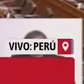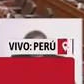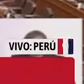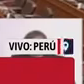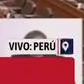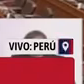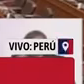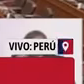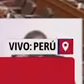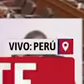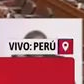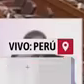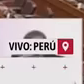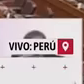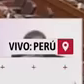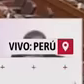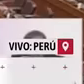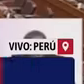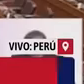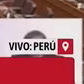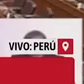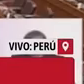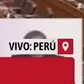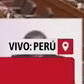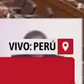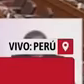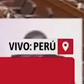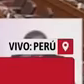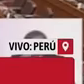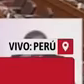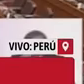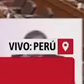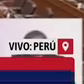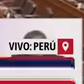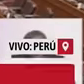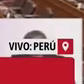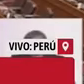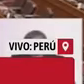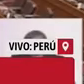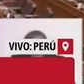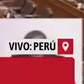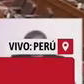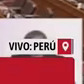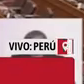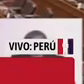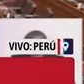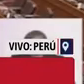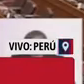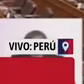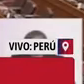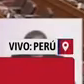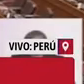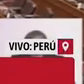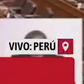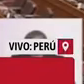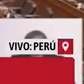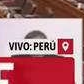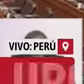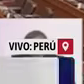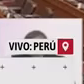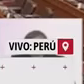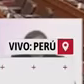país que debe estar atónito mirando cómo un presidente quiere mantenerse en el cargo cerrando el Congreso y ese Congreso al cual el presidente quiere cerrar